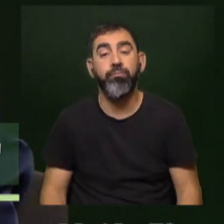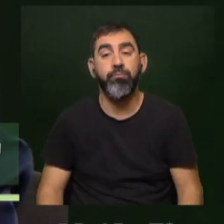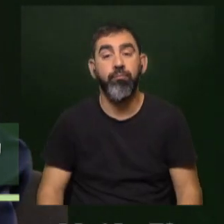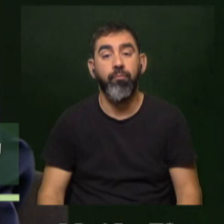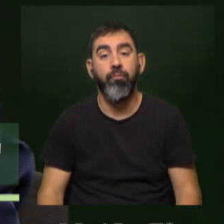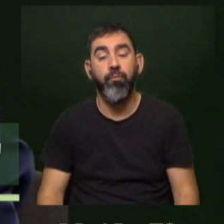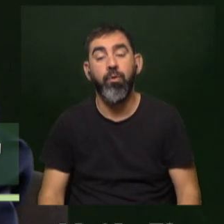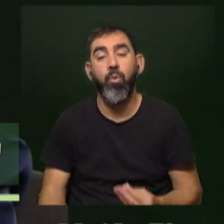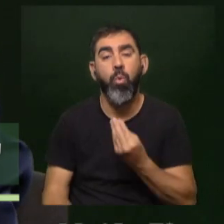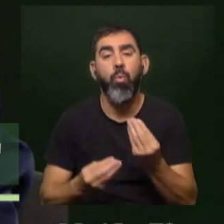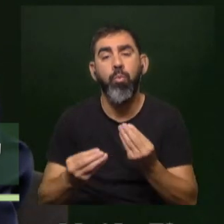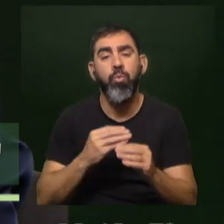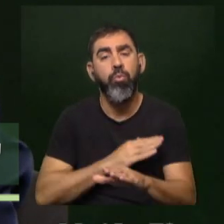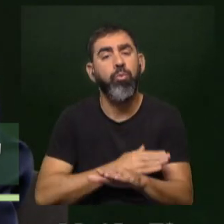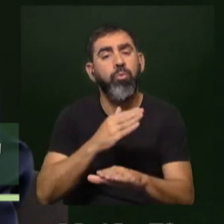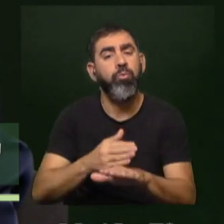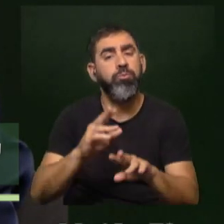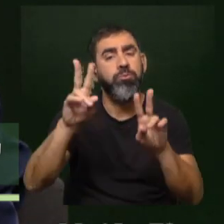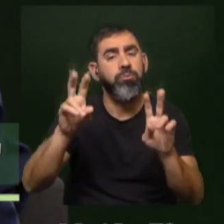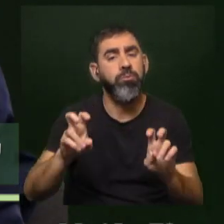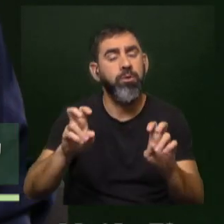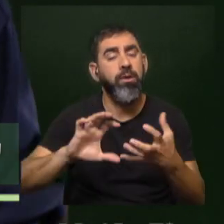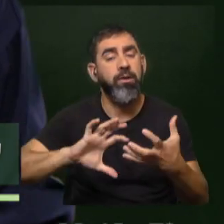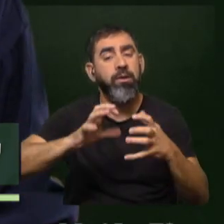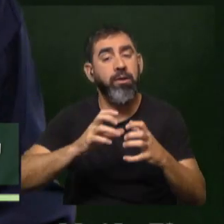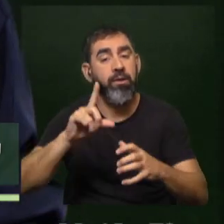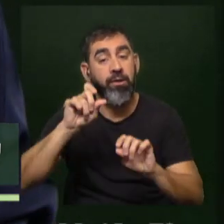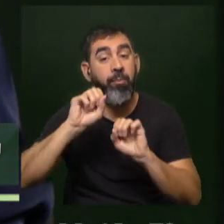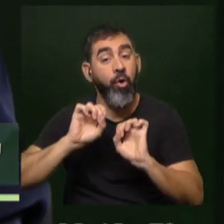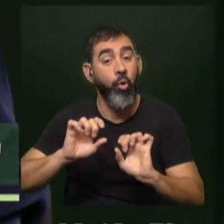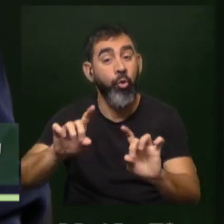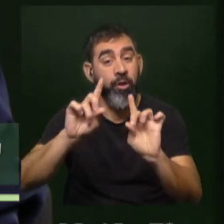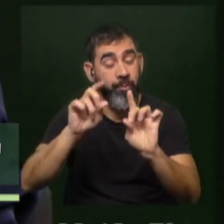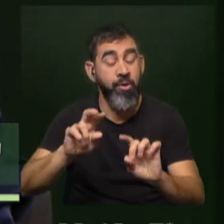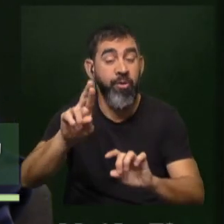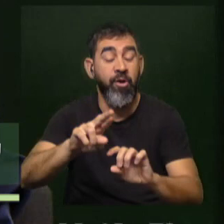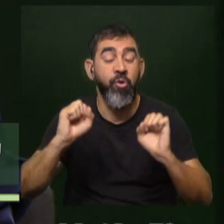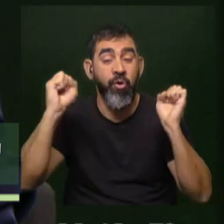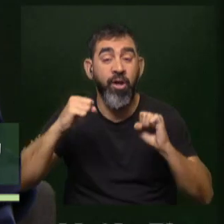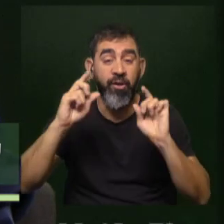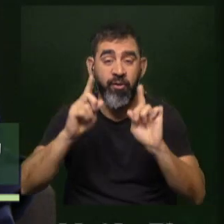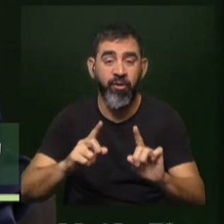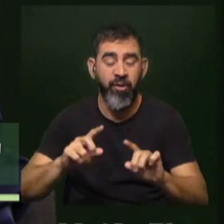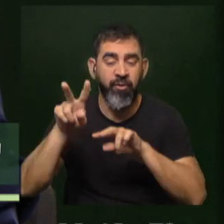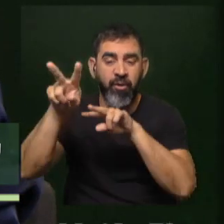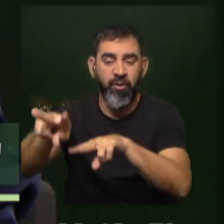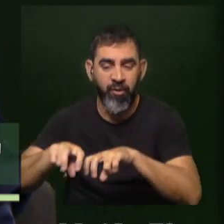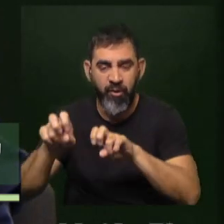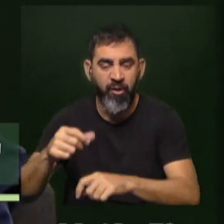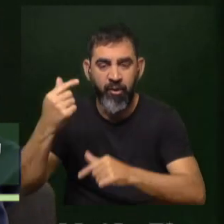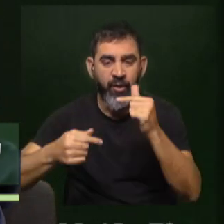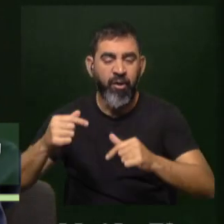efectiva tuvo sobre la crisis y la contaminación Además del río Santa Lucía por establecimientos agropecuarios y